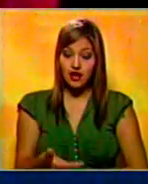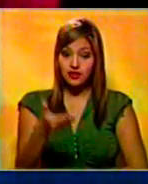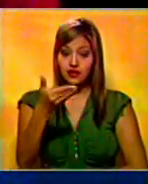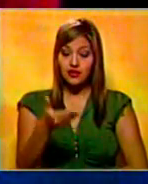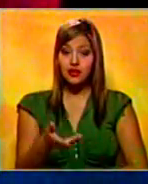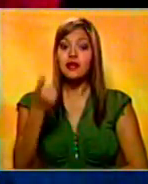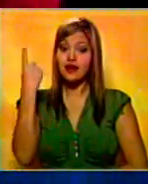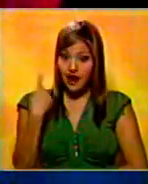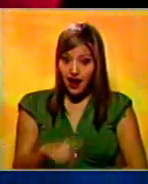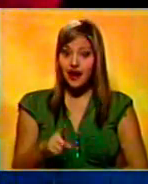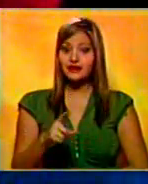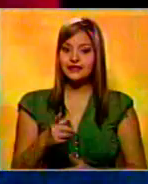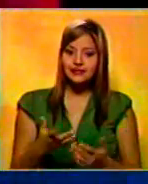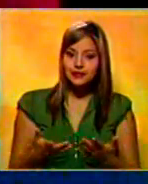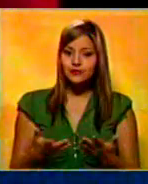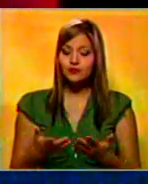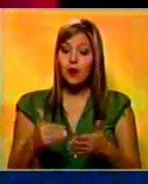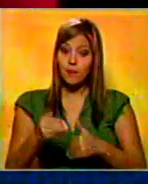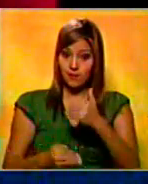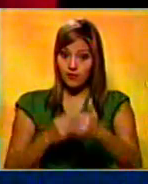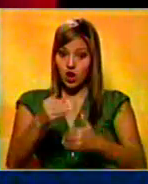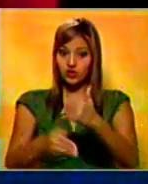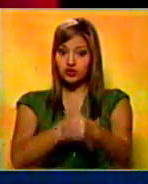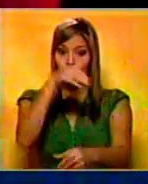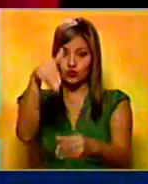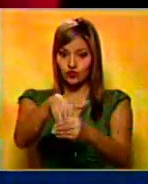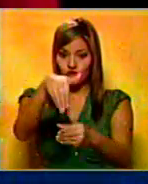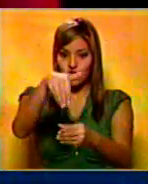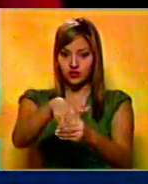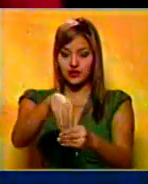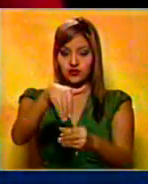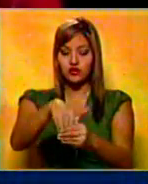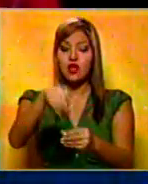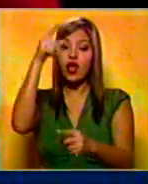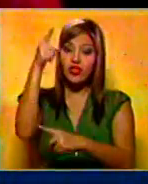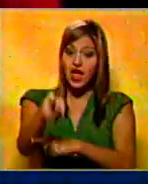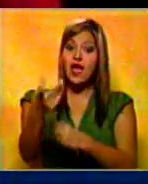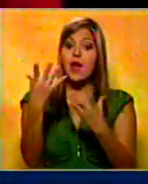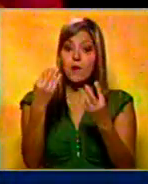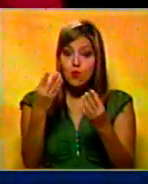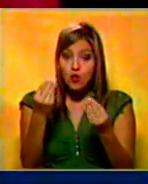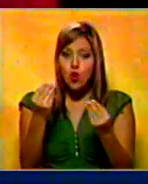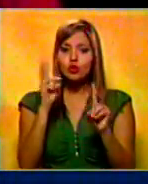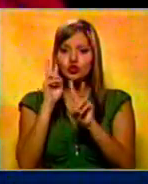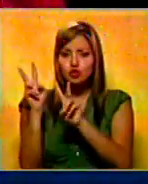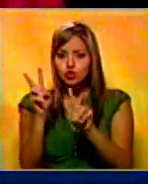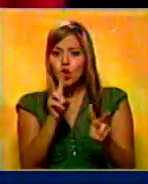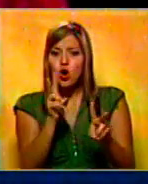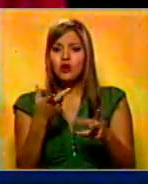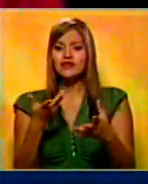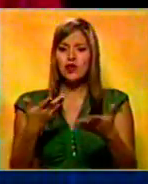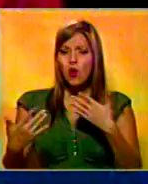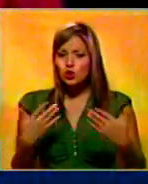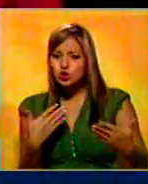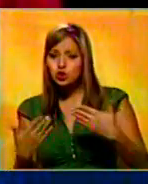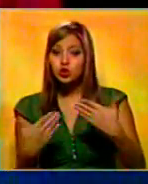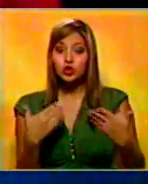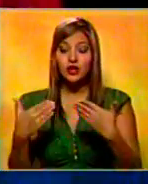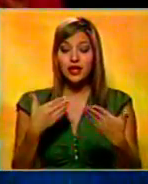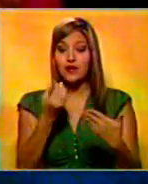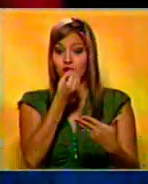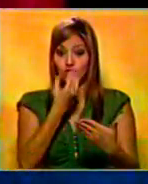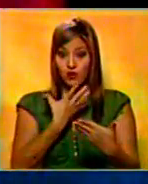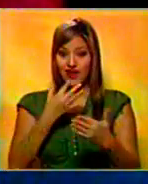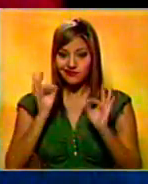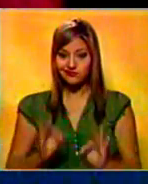que durante el proceso eleccionario tengamos mucha ponderación y mucha sindéresis en la actuación.